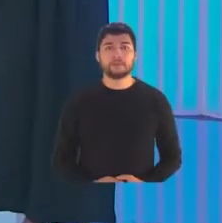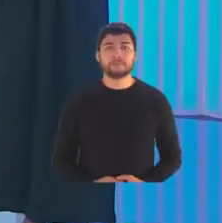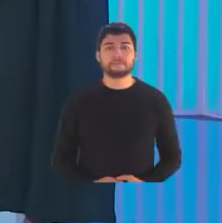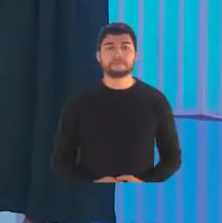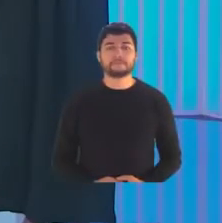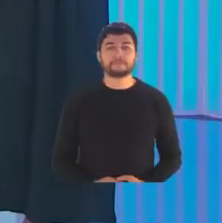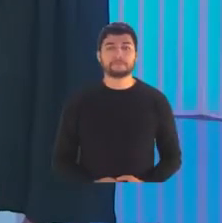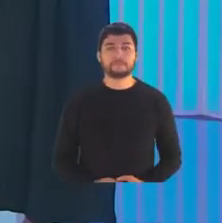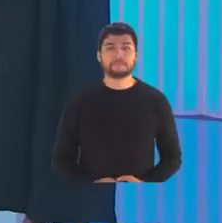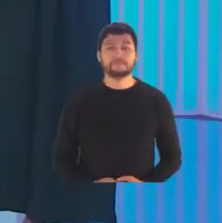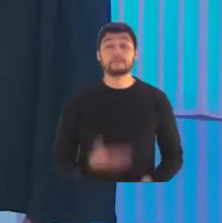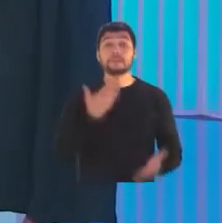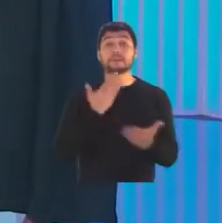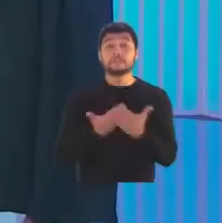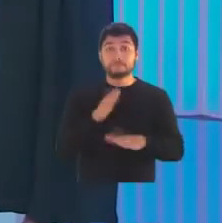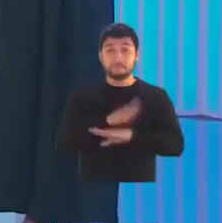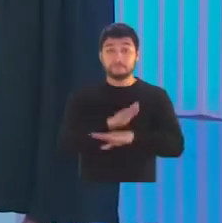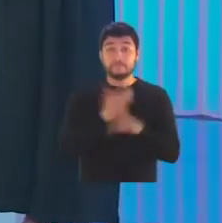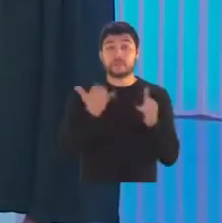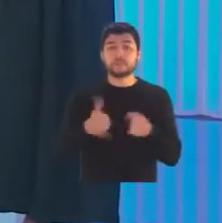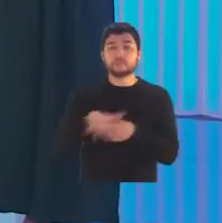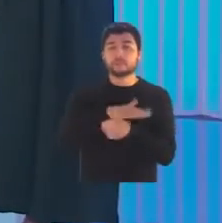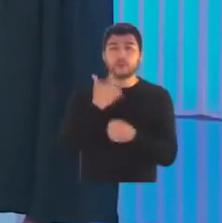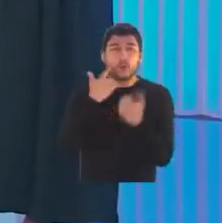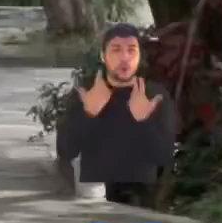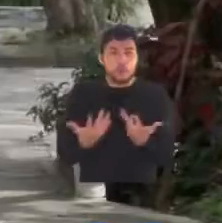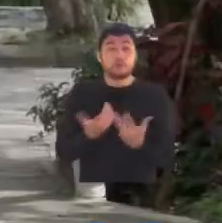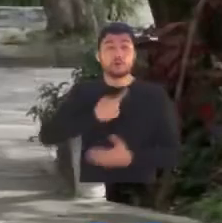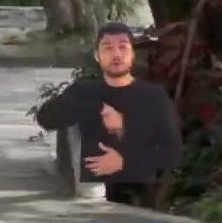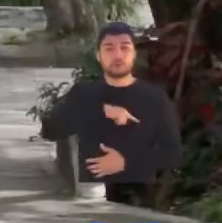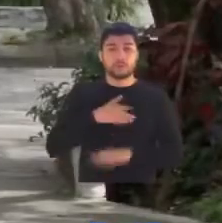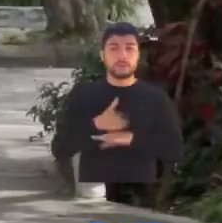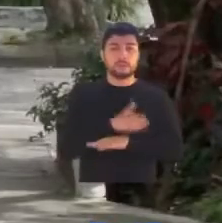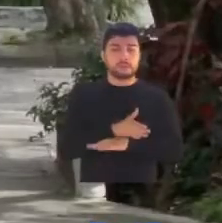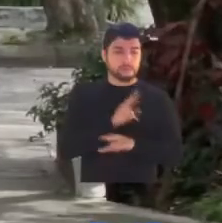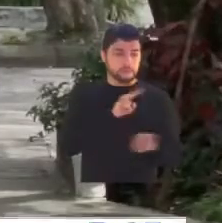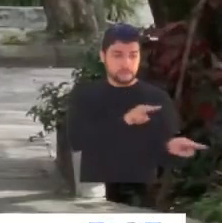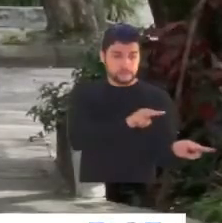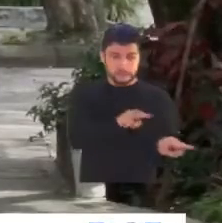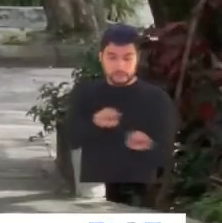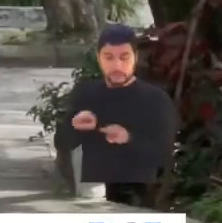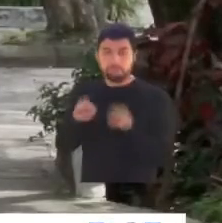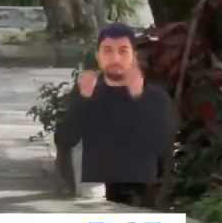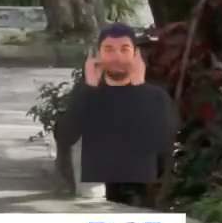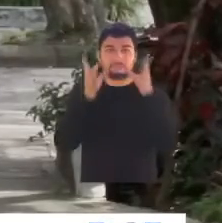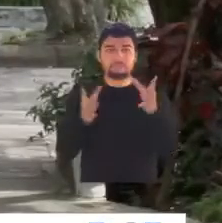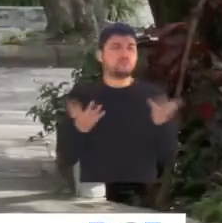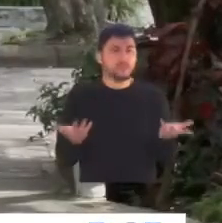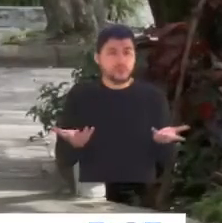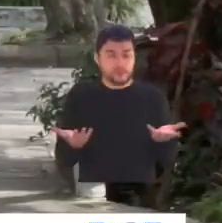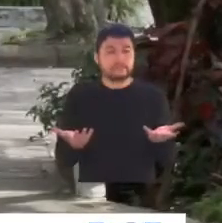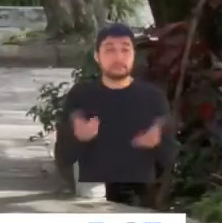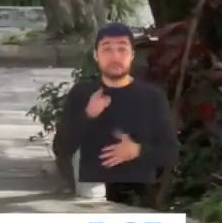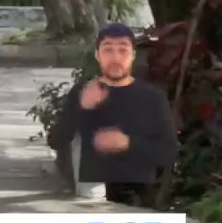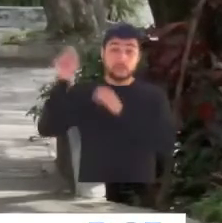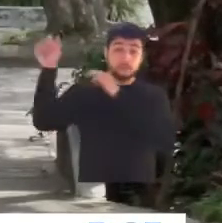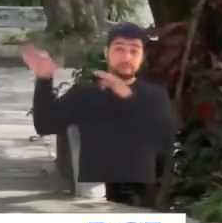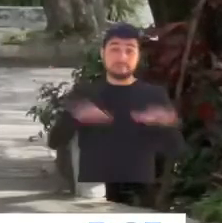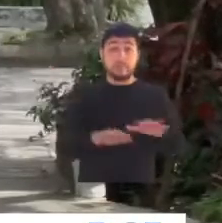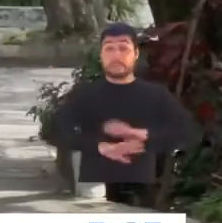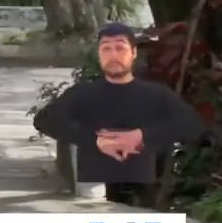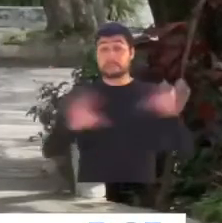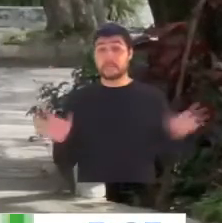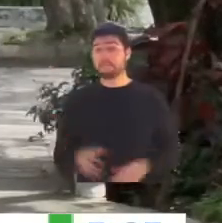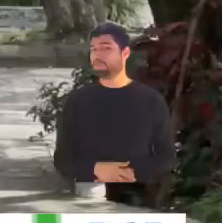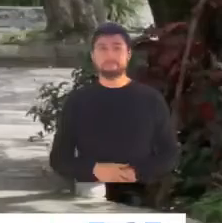Rosy, televidentes, buenas tardes. Pues la situación la vimos bastante grave, porque no solo hay derrumbes y muchos